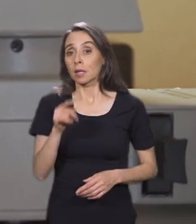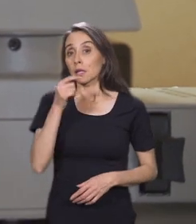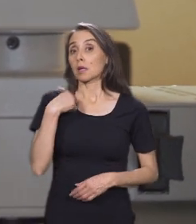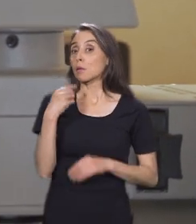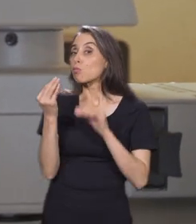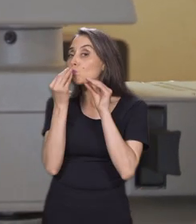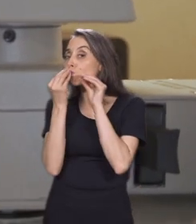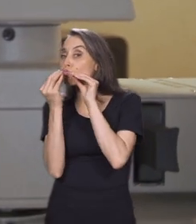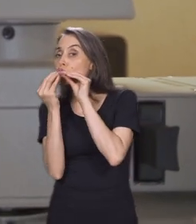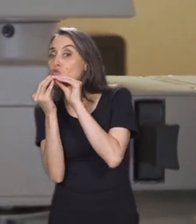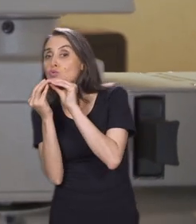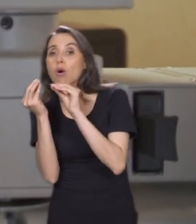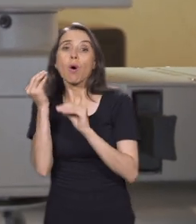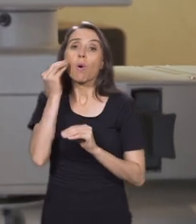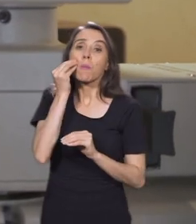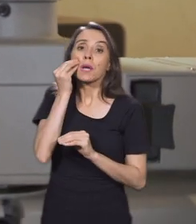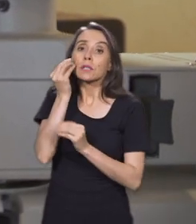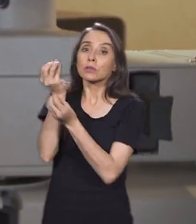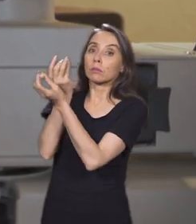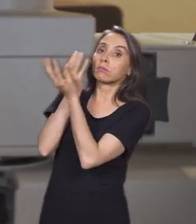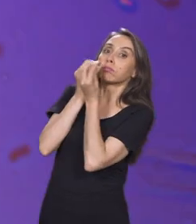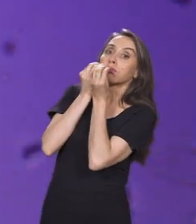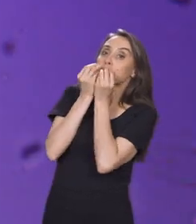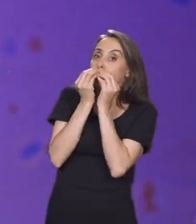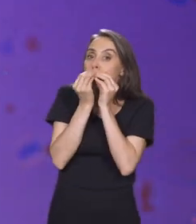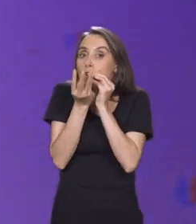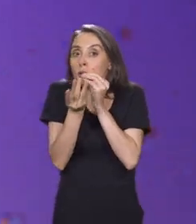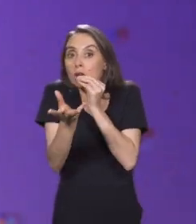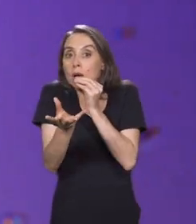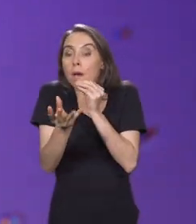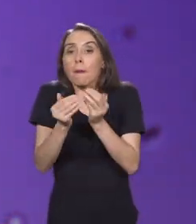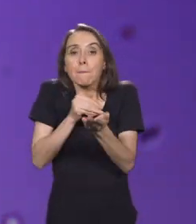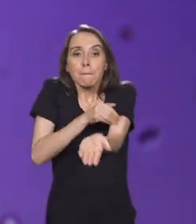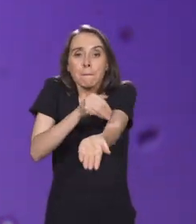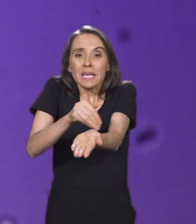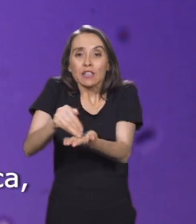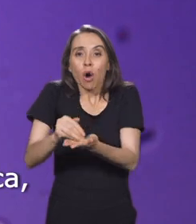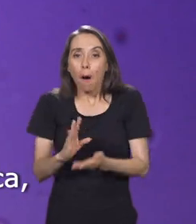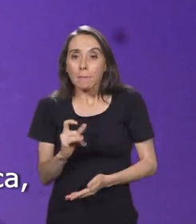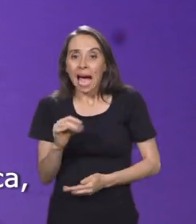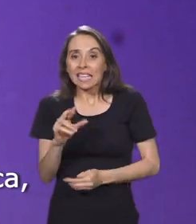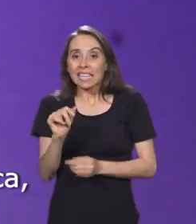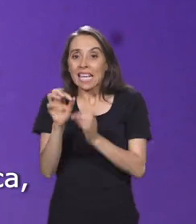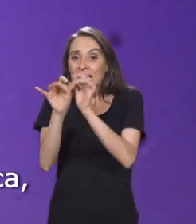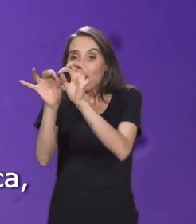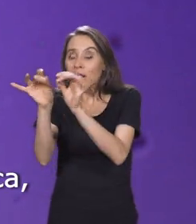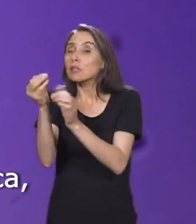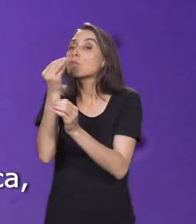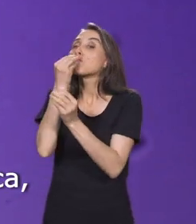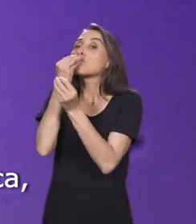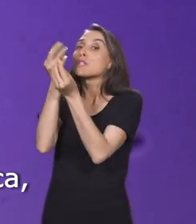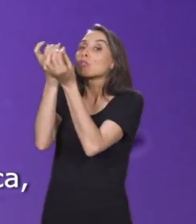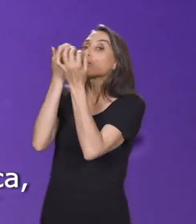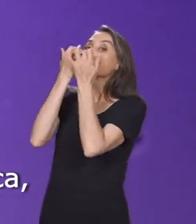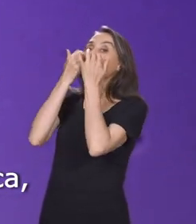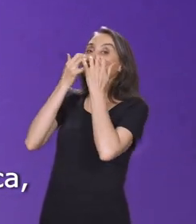Durante un beso se pueden transferir millones de bacterias en segundos. Esas bacterias del otro